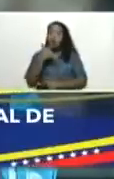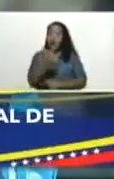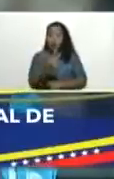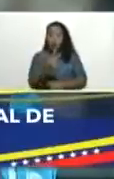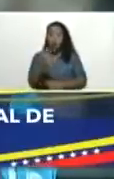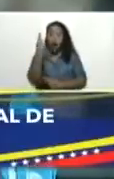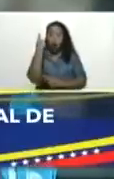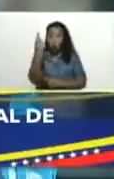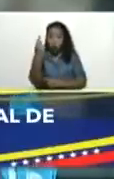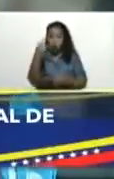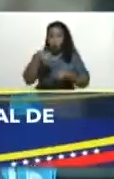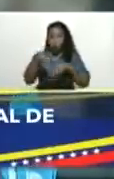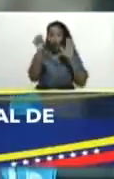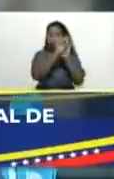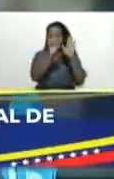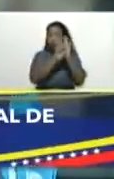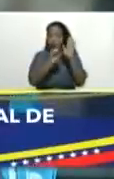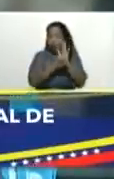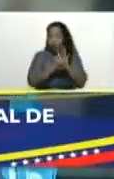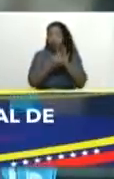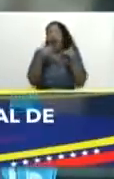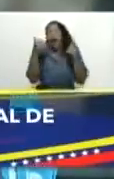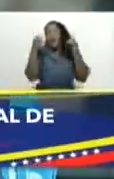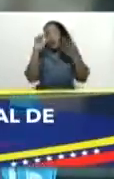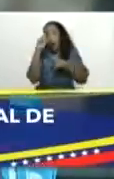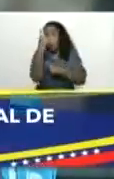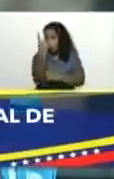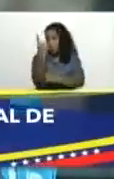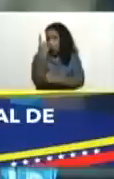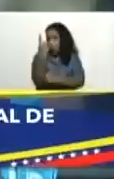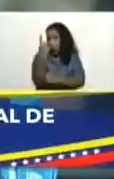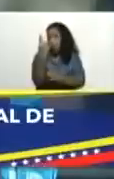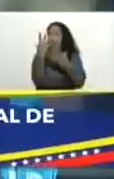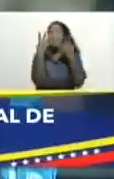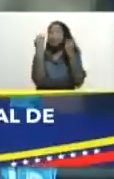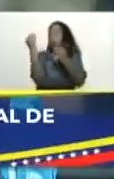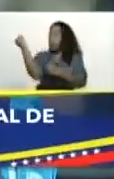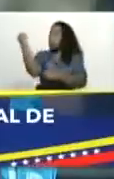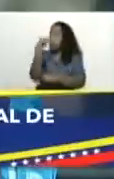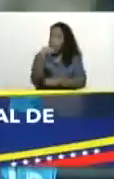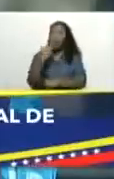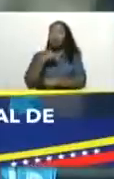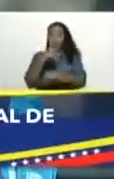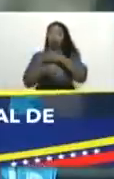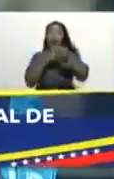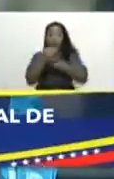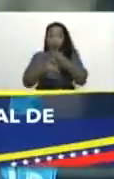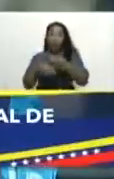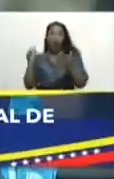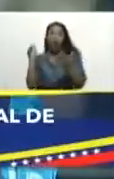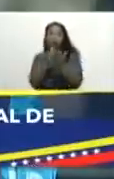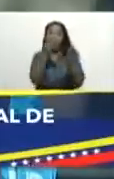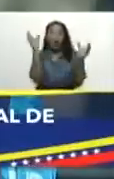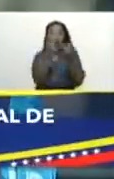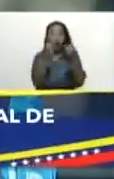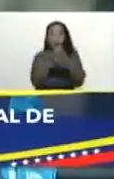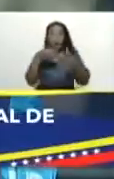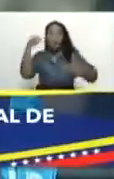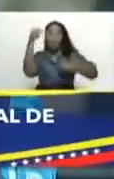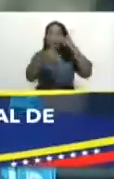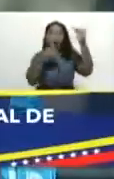en esta etapa, es apenas un golpe de muchos más que vamos a dar contra las bandas de